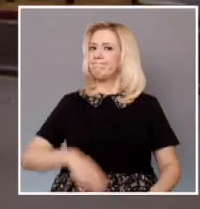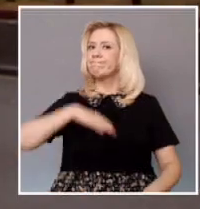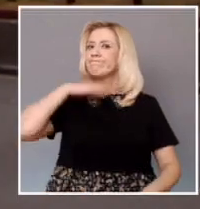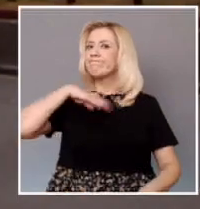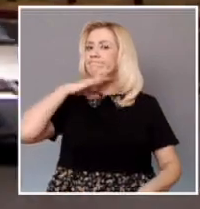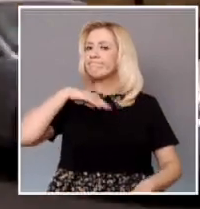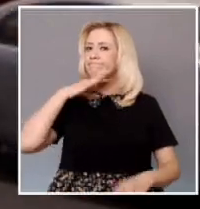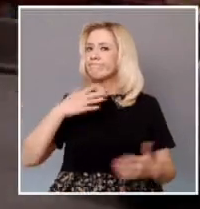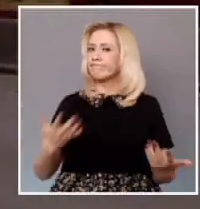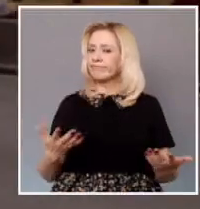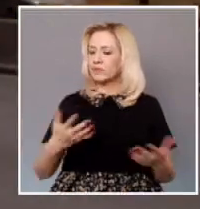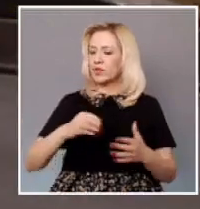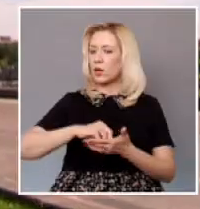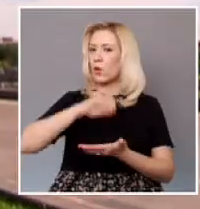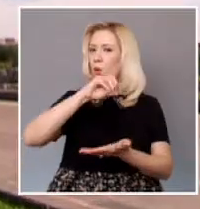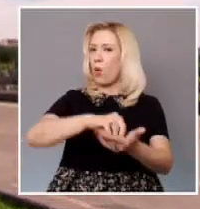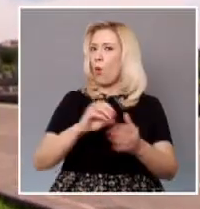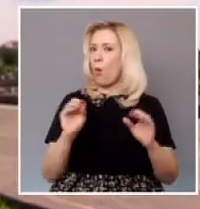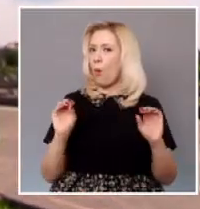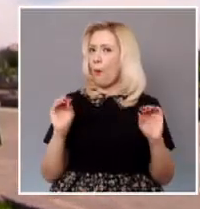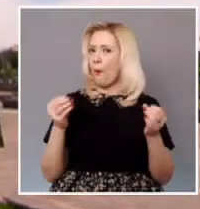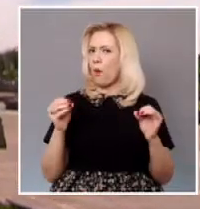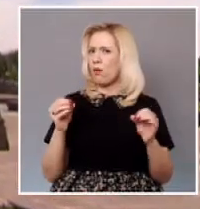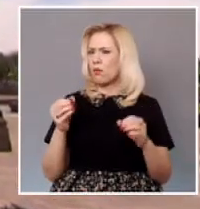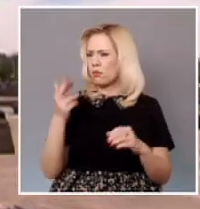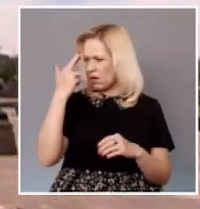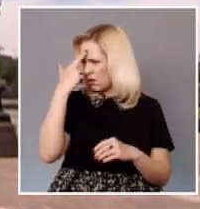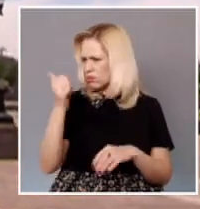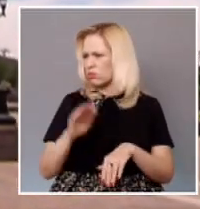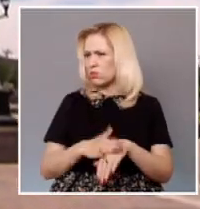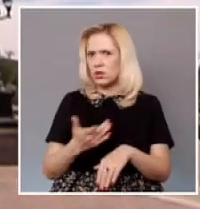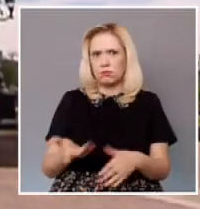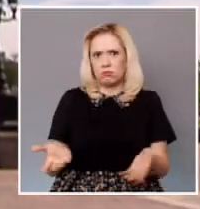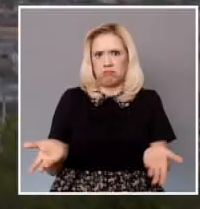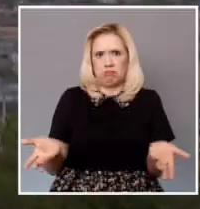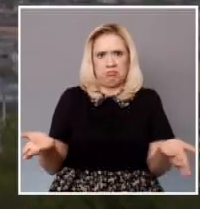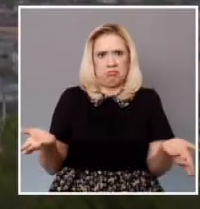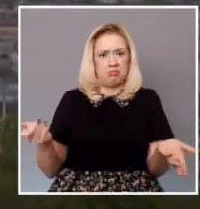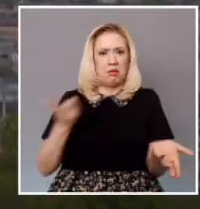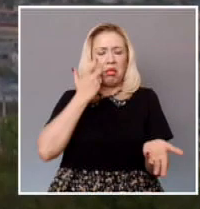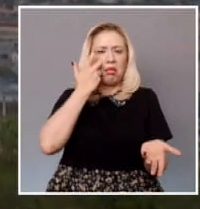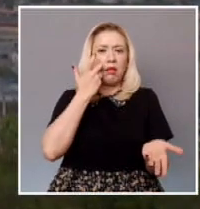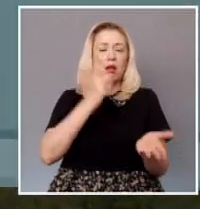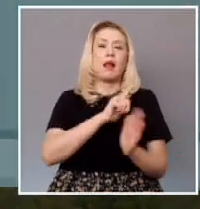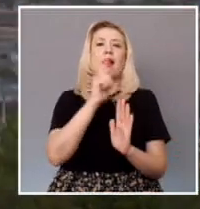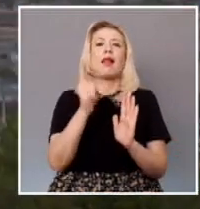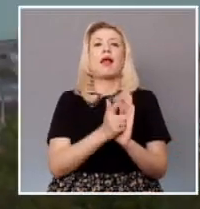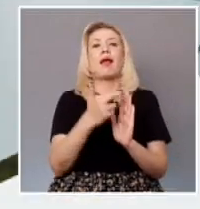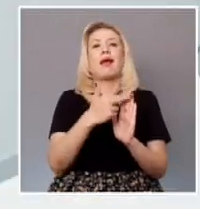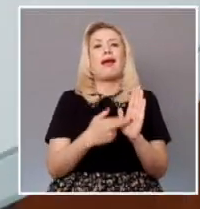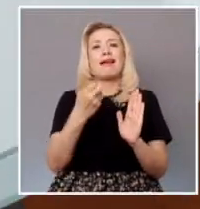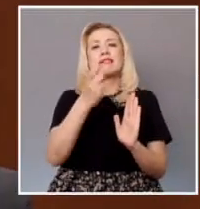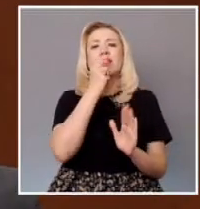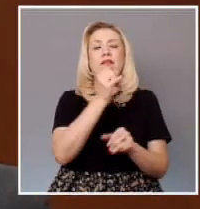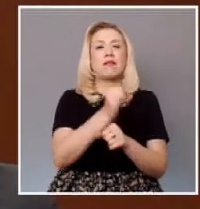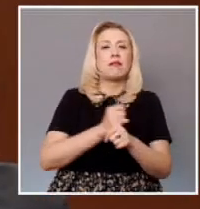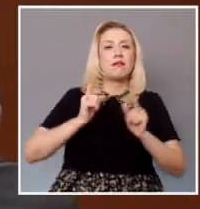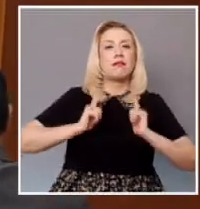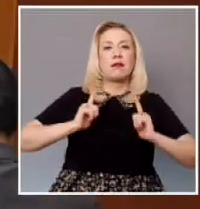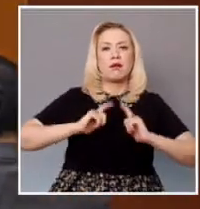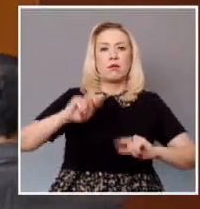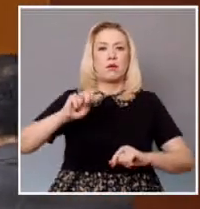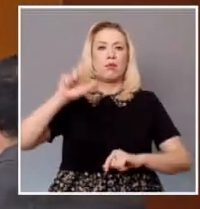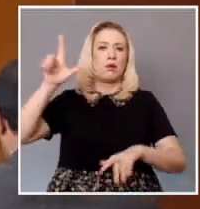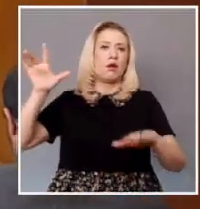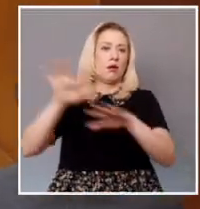decreto aprobado por el Congreso local y por el cual se reformó la Ley Orgánica de la Fiscalía General de Nuevo León. En